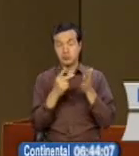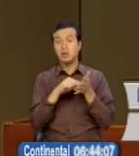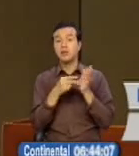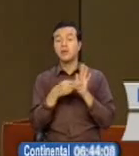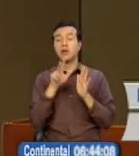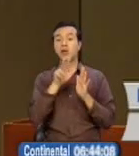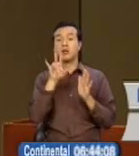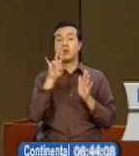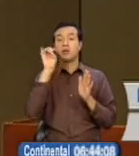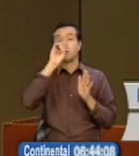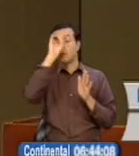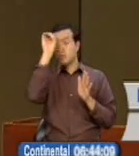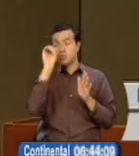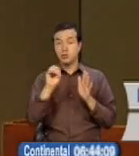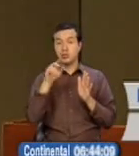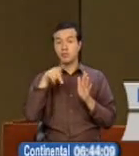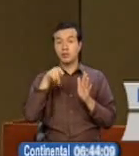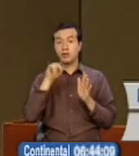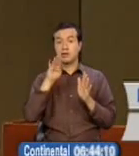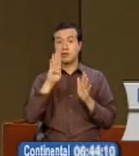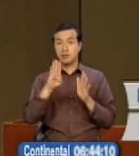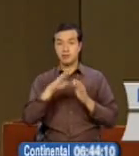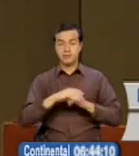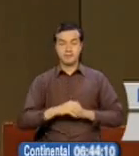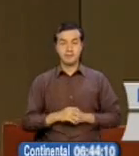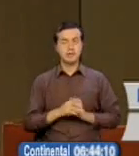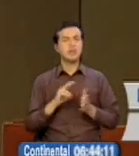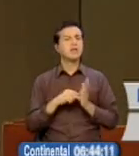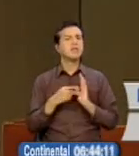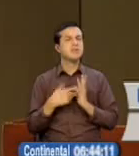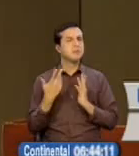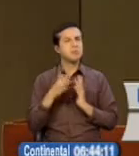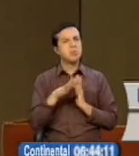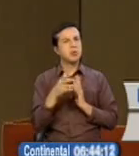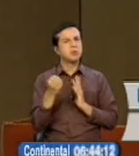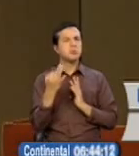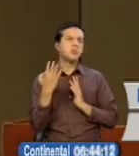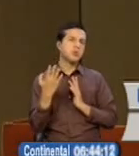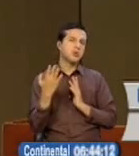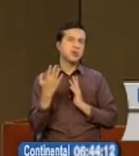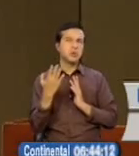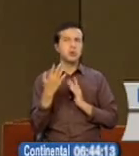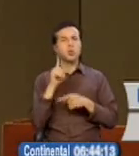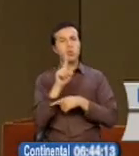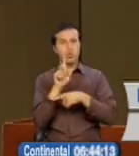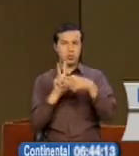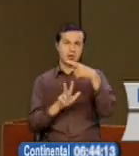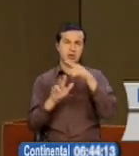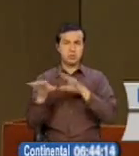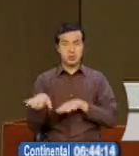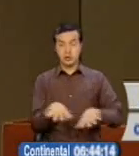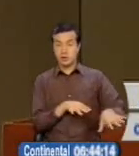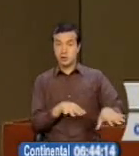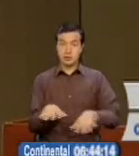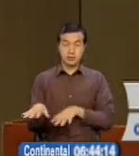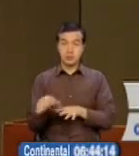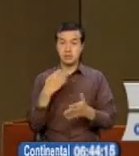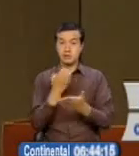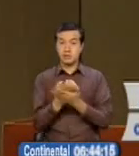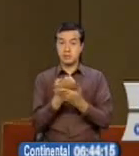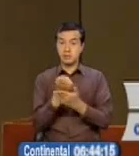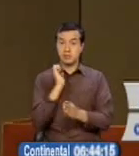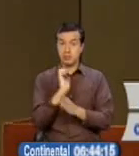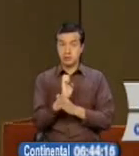el 37% del Producto Interno Bruto. Esto quiere decir que aproximadamente más de un tercio de las actividades económicas del